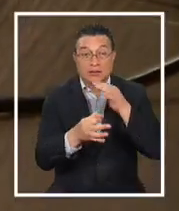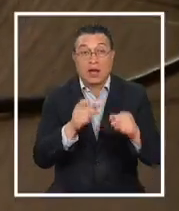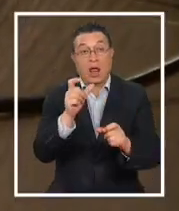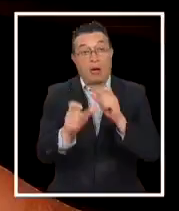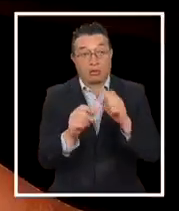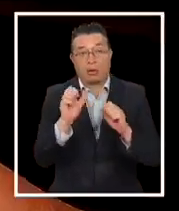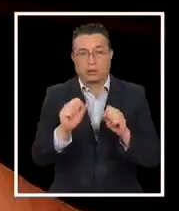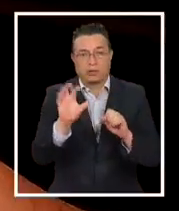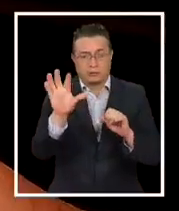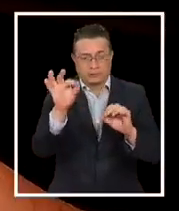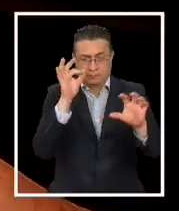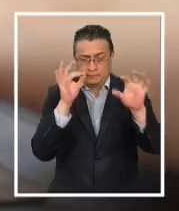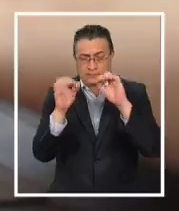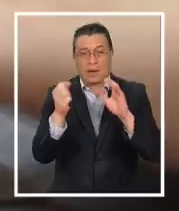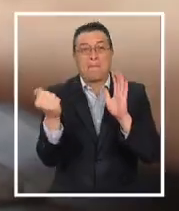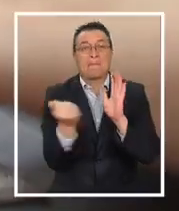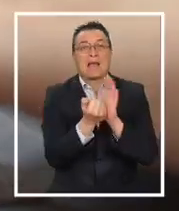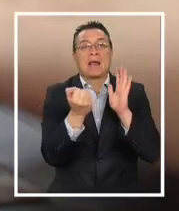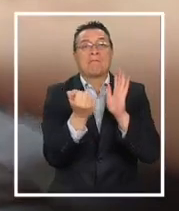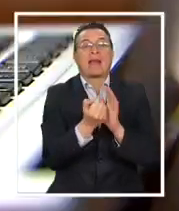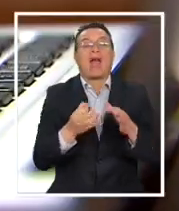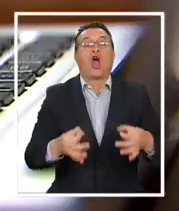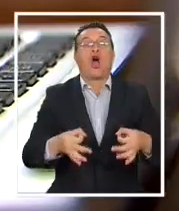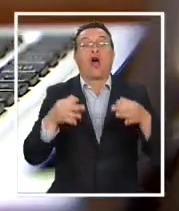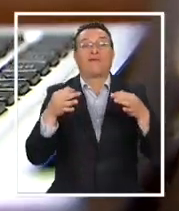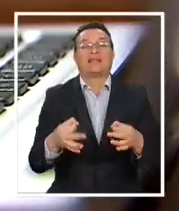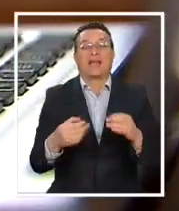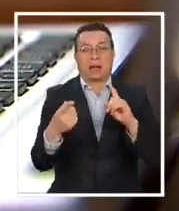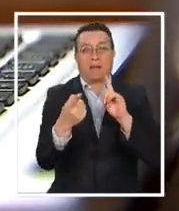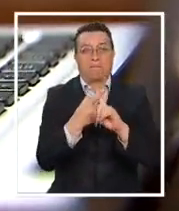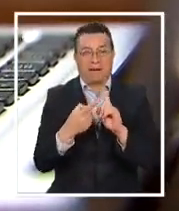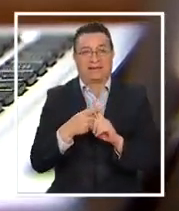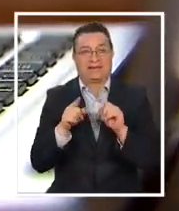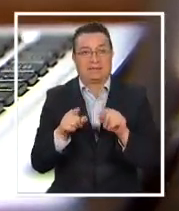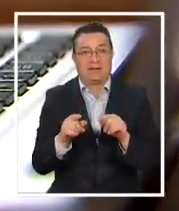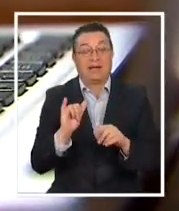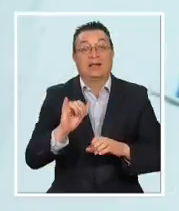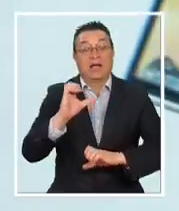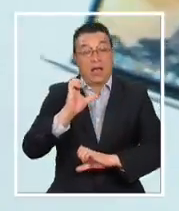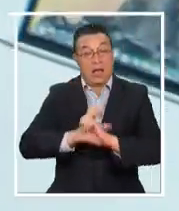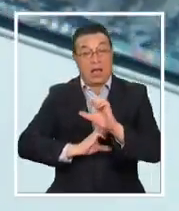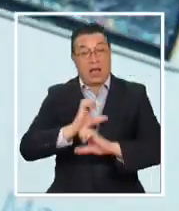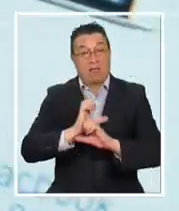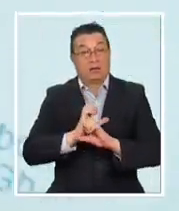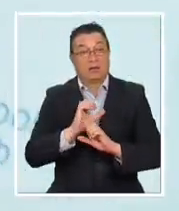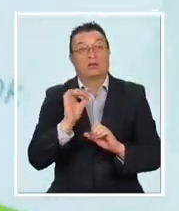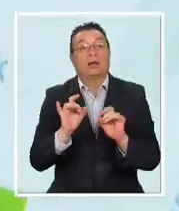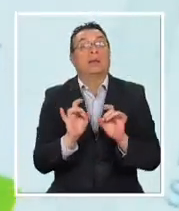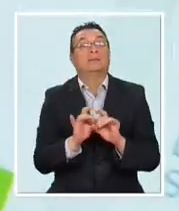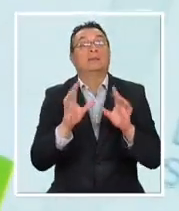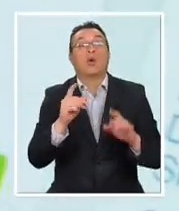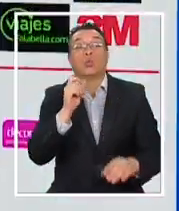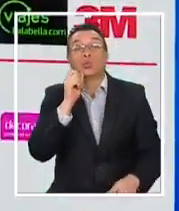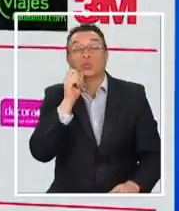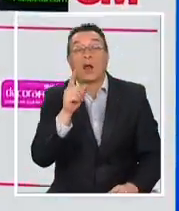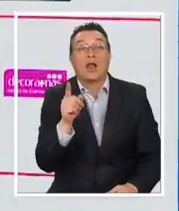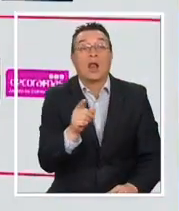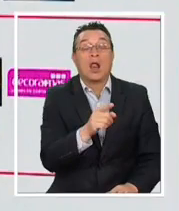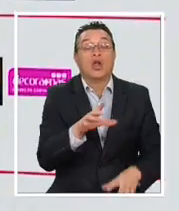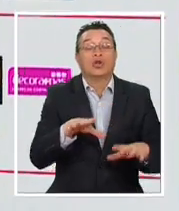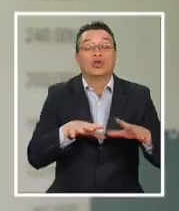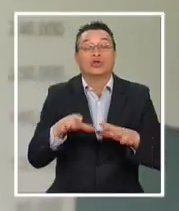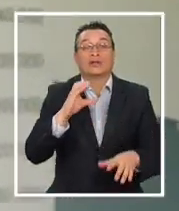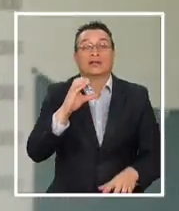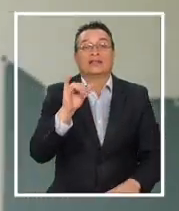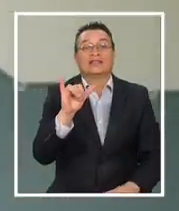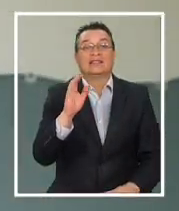a identificar a las marcas oficiales que participan del evento y a las empresas que se especifique cuáles son los productos